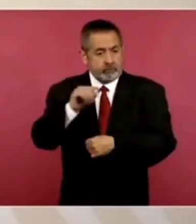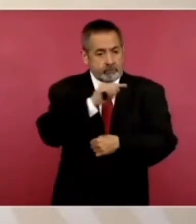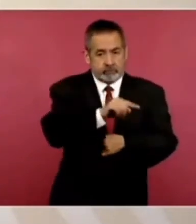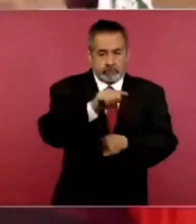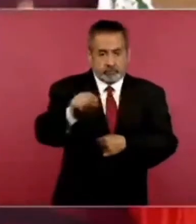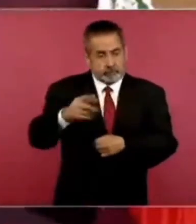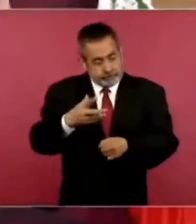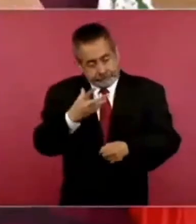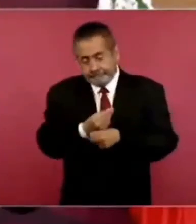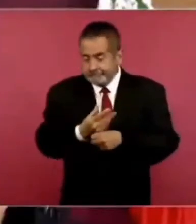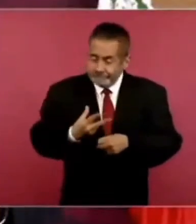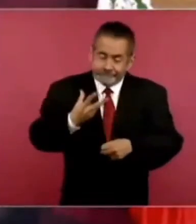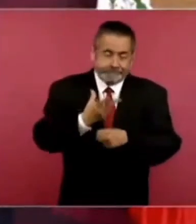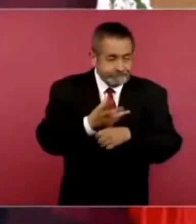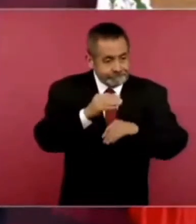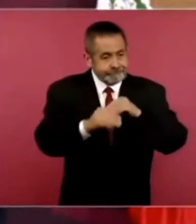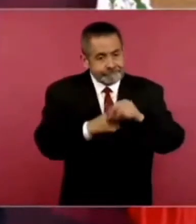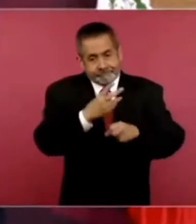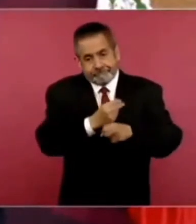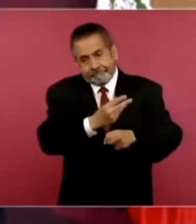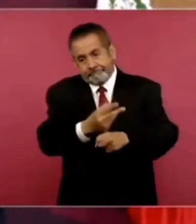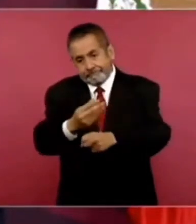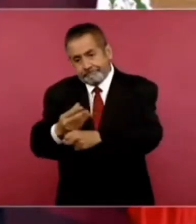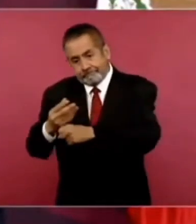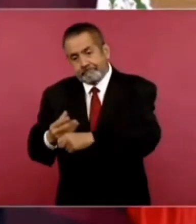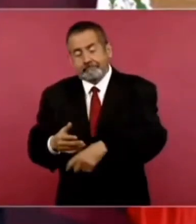que también intervenir.